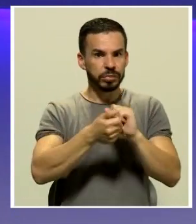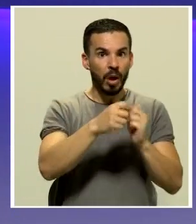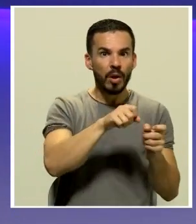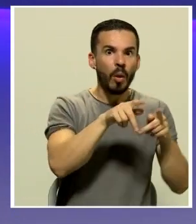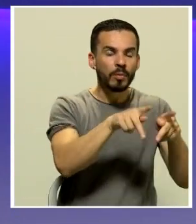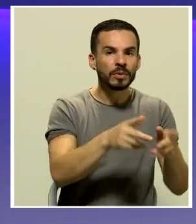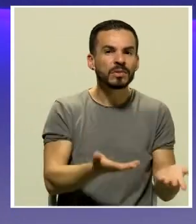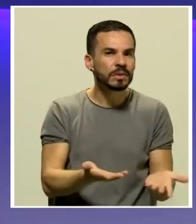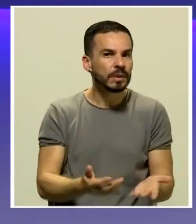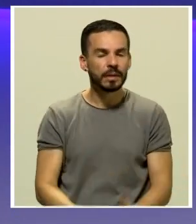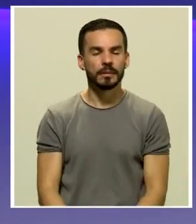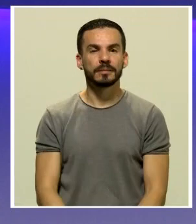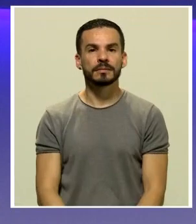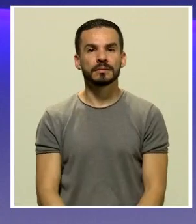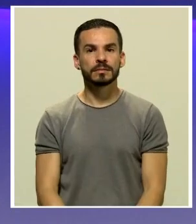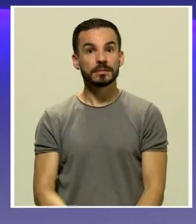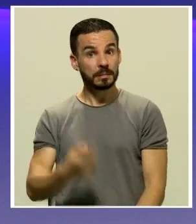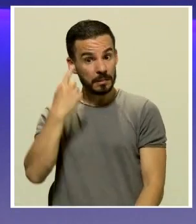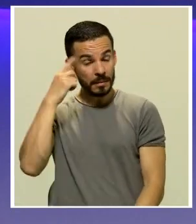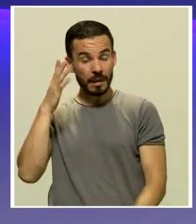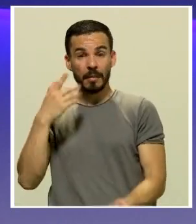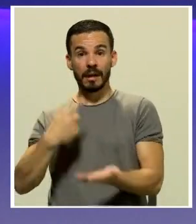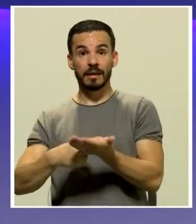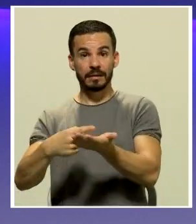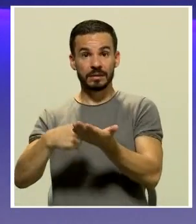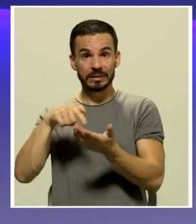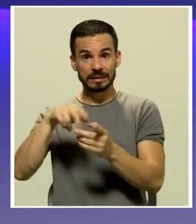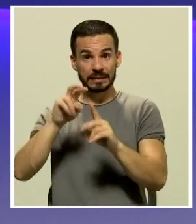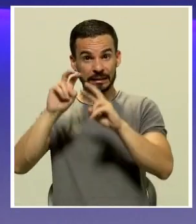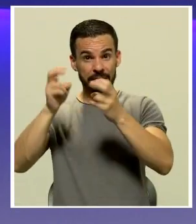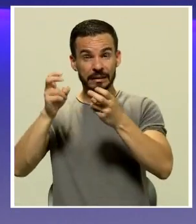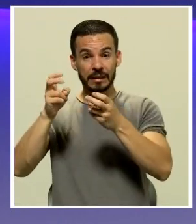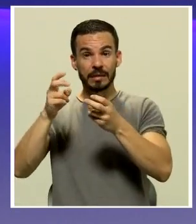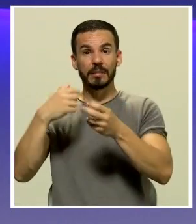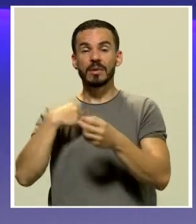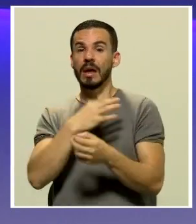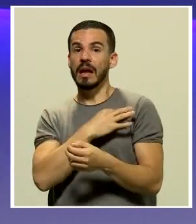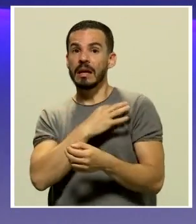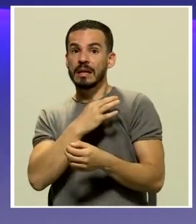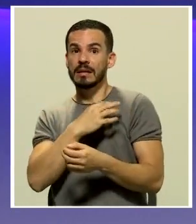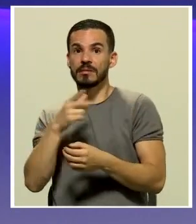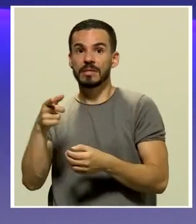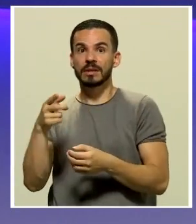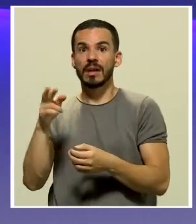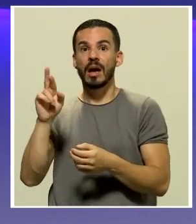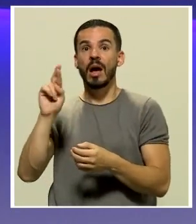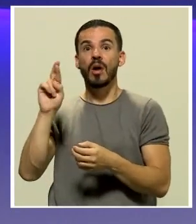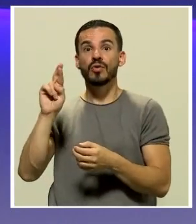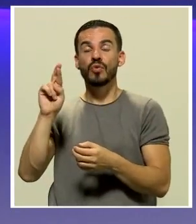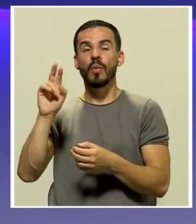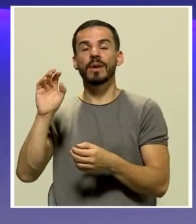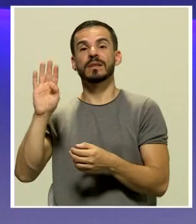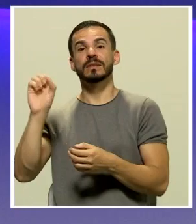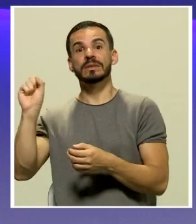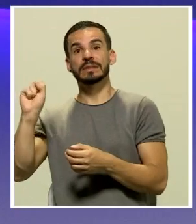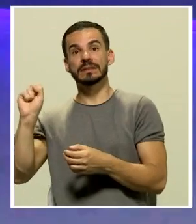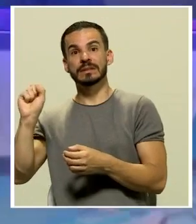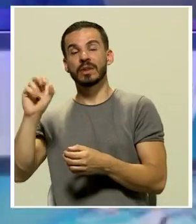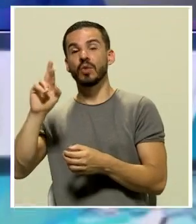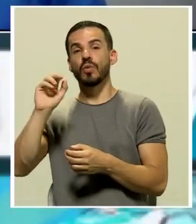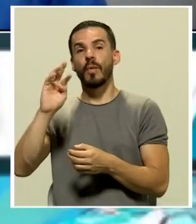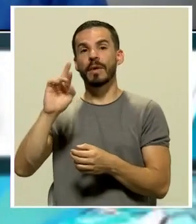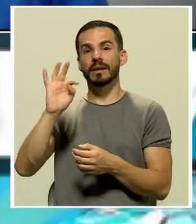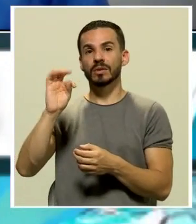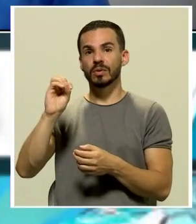oportunidad? Para conversar sobre estos temas, invité al doctor Roberto Sasso, máster